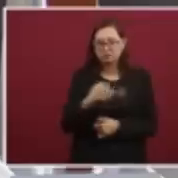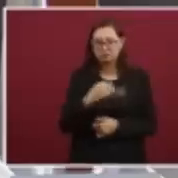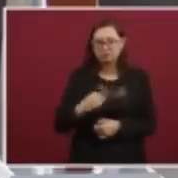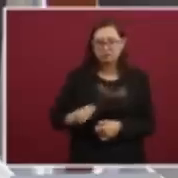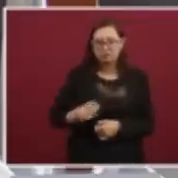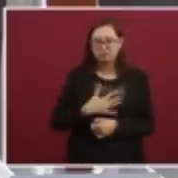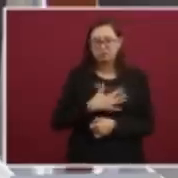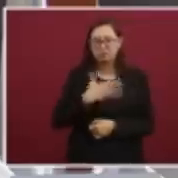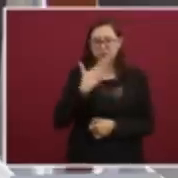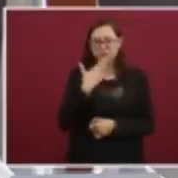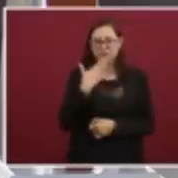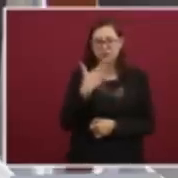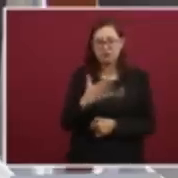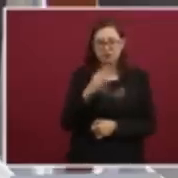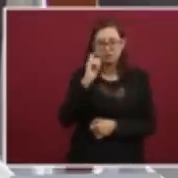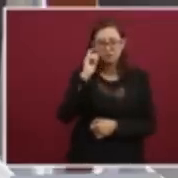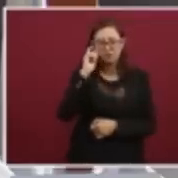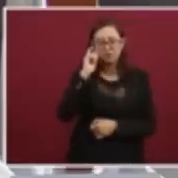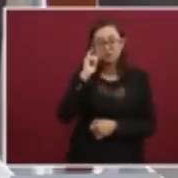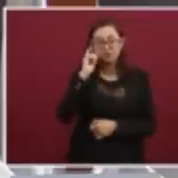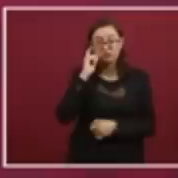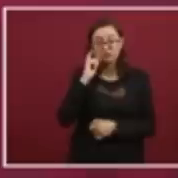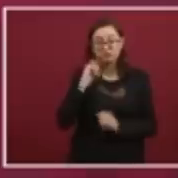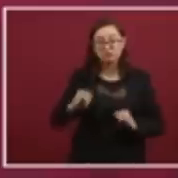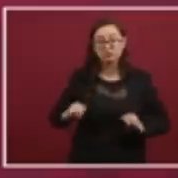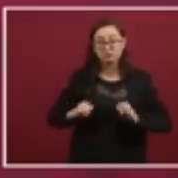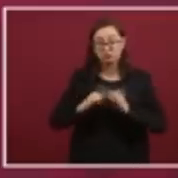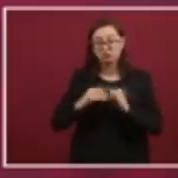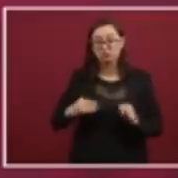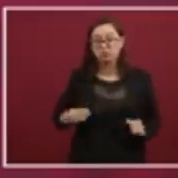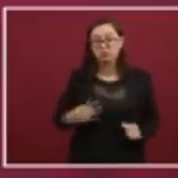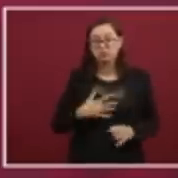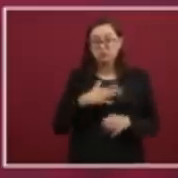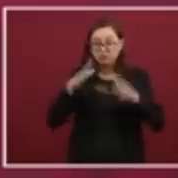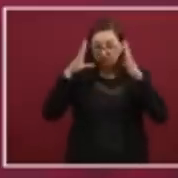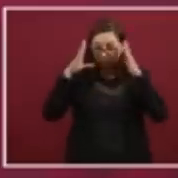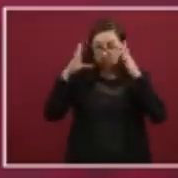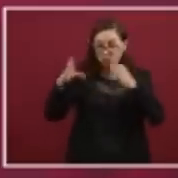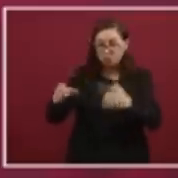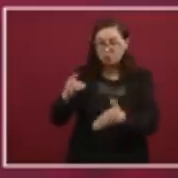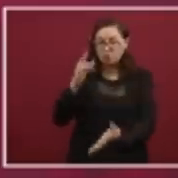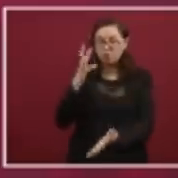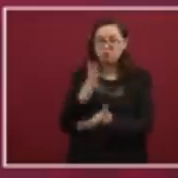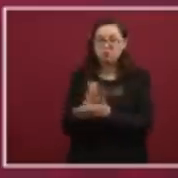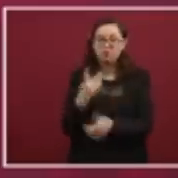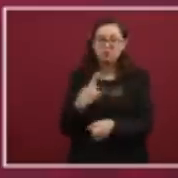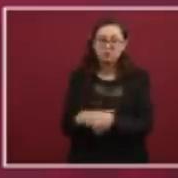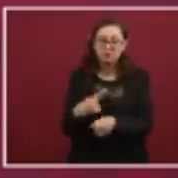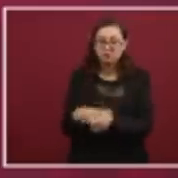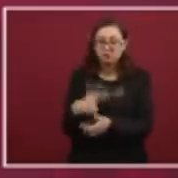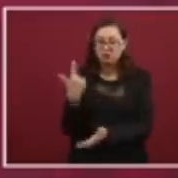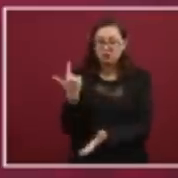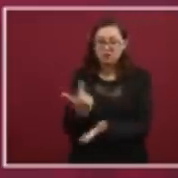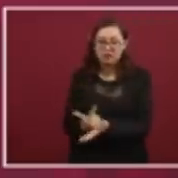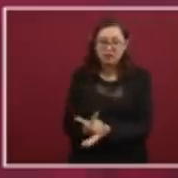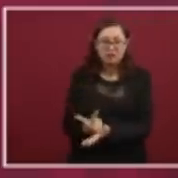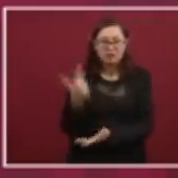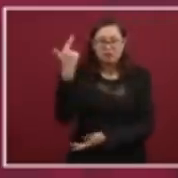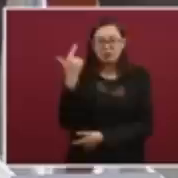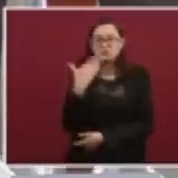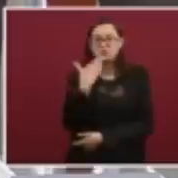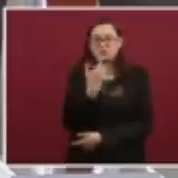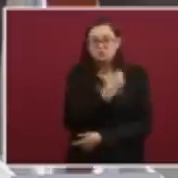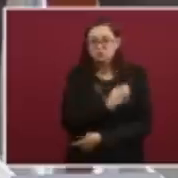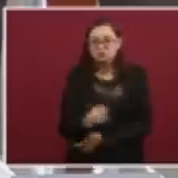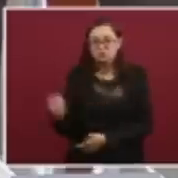esto no solo está orientado hacia las enfermedades complejas, a las vistas por especialistas,